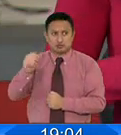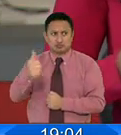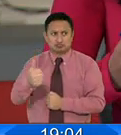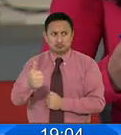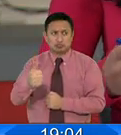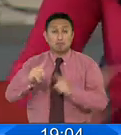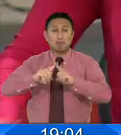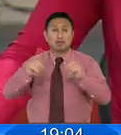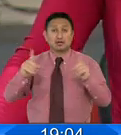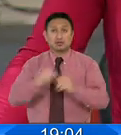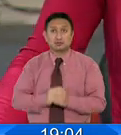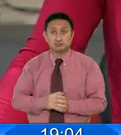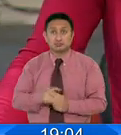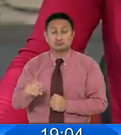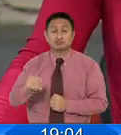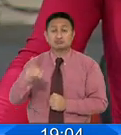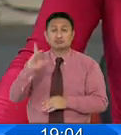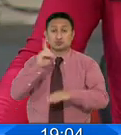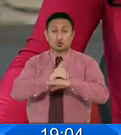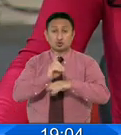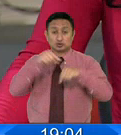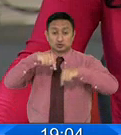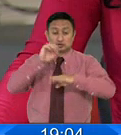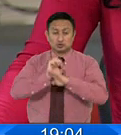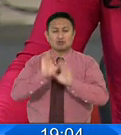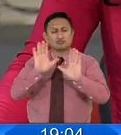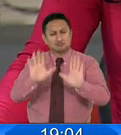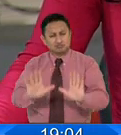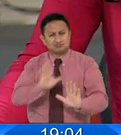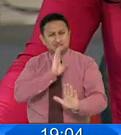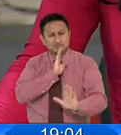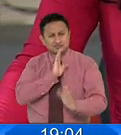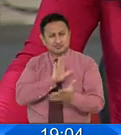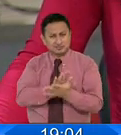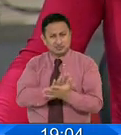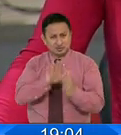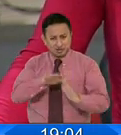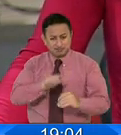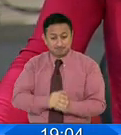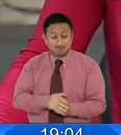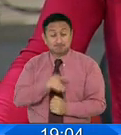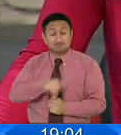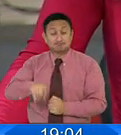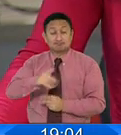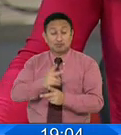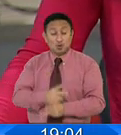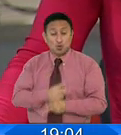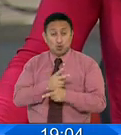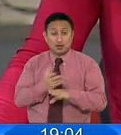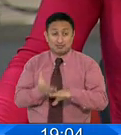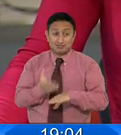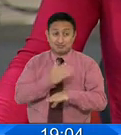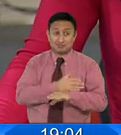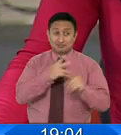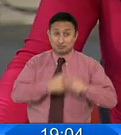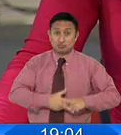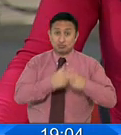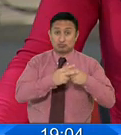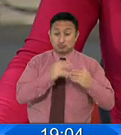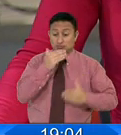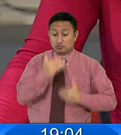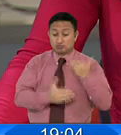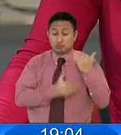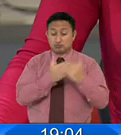embargo, expertos en Ecuador piden cautela, pues advierten que la tasa de protección inicial podría cambiar para cuando el